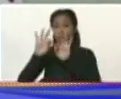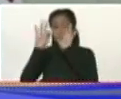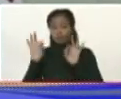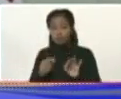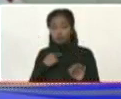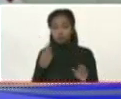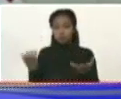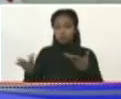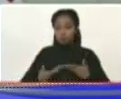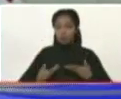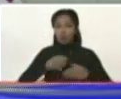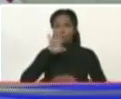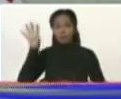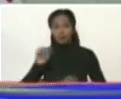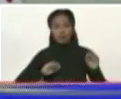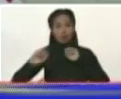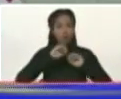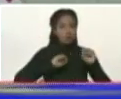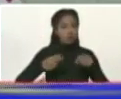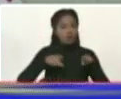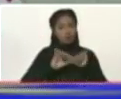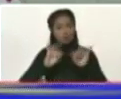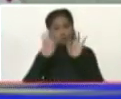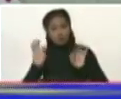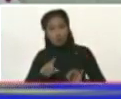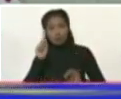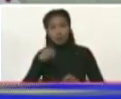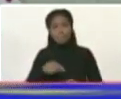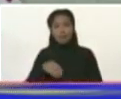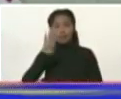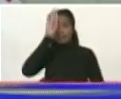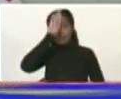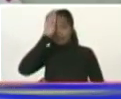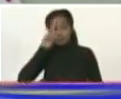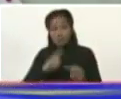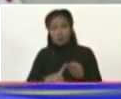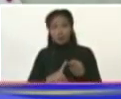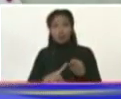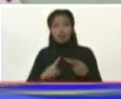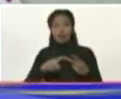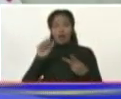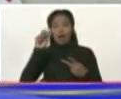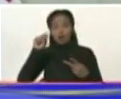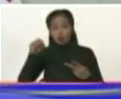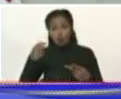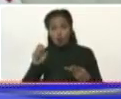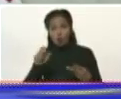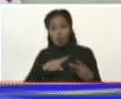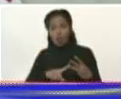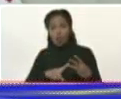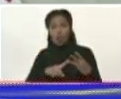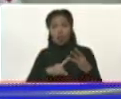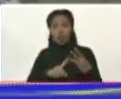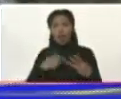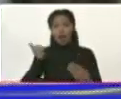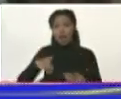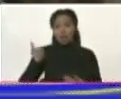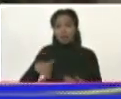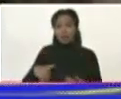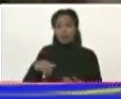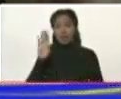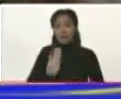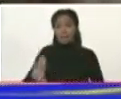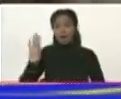venido delegaciones de movimientos afrodescendientes de Alemania, Angola, Antigua y Barbuda, Argentina,